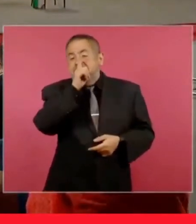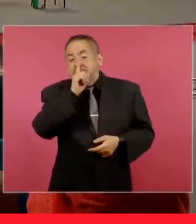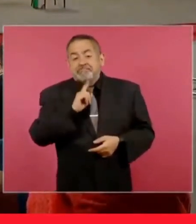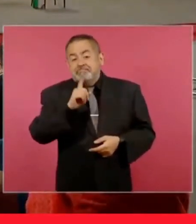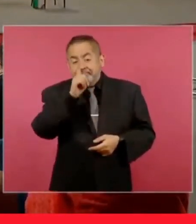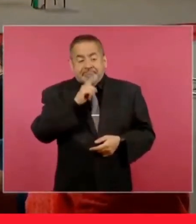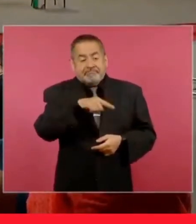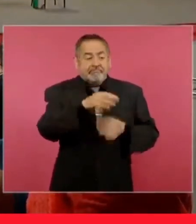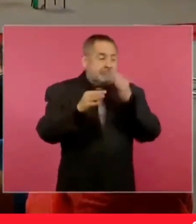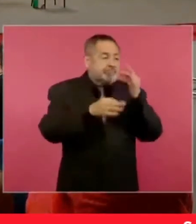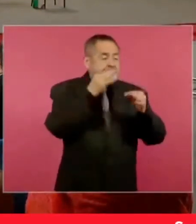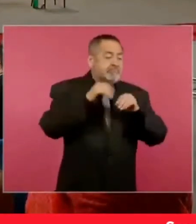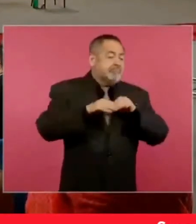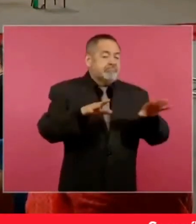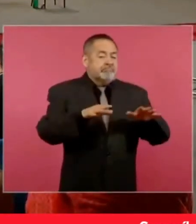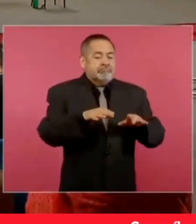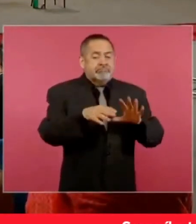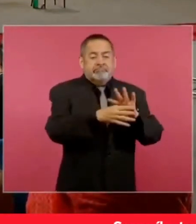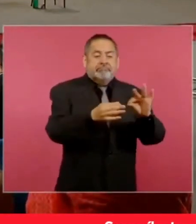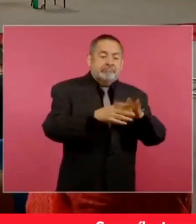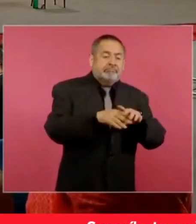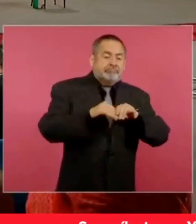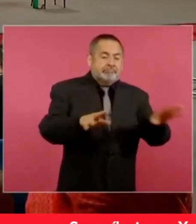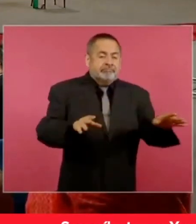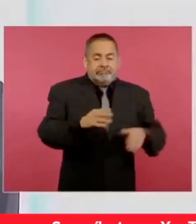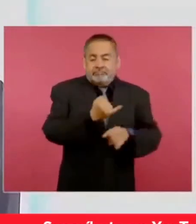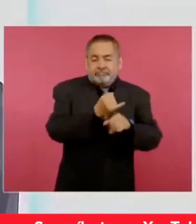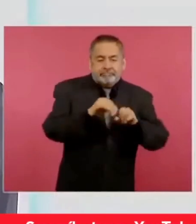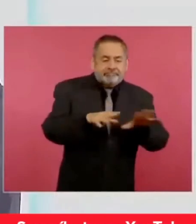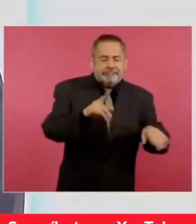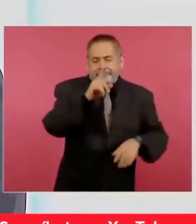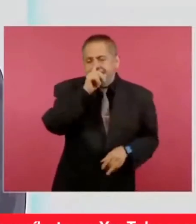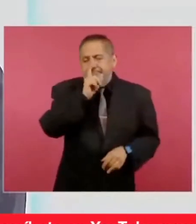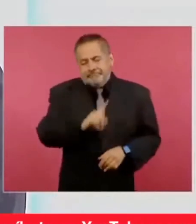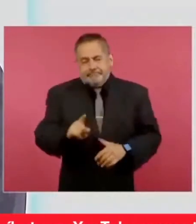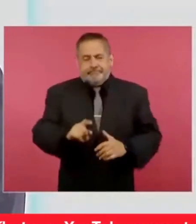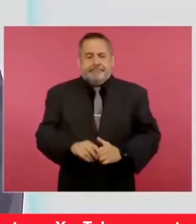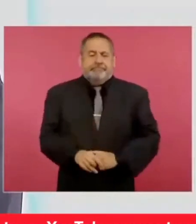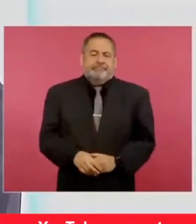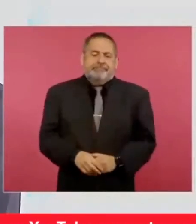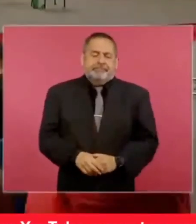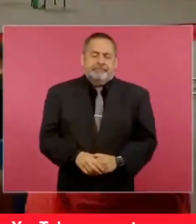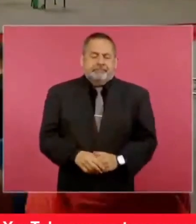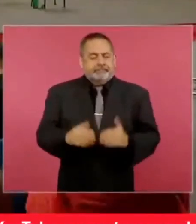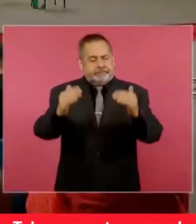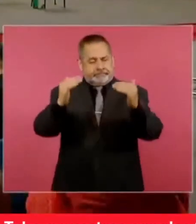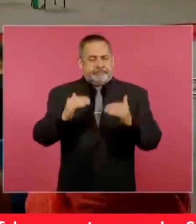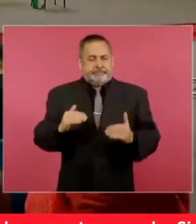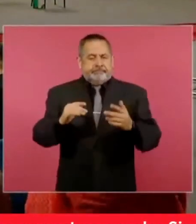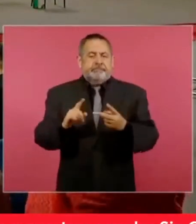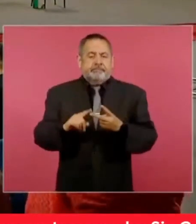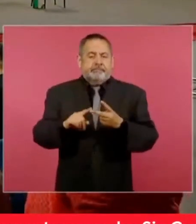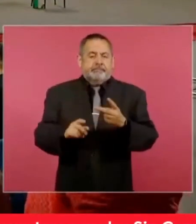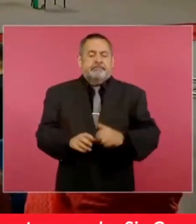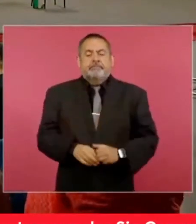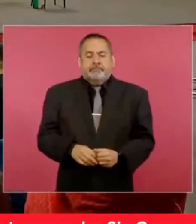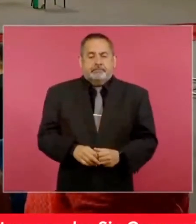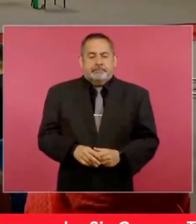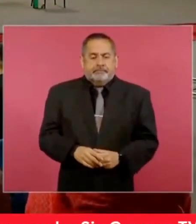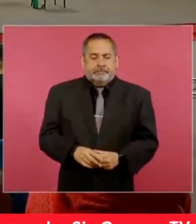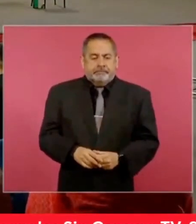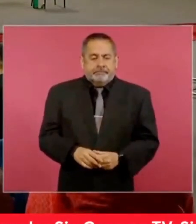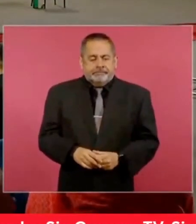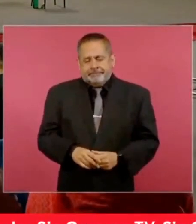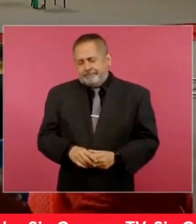en medios de comunicación y redes sociales. Vamos con la siguiente. Es falso que